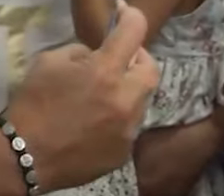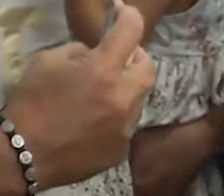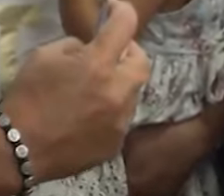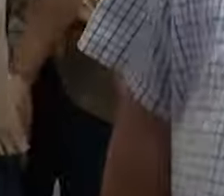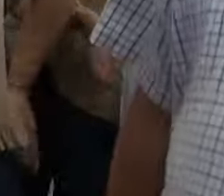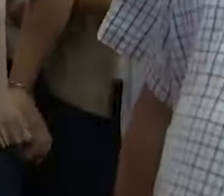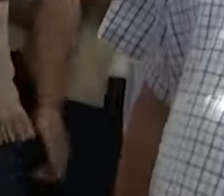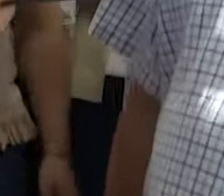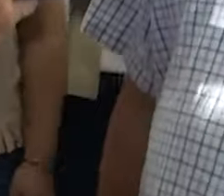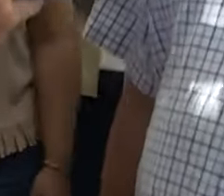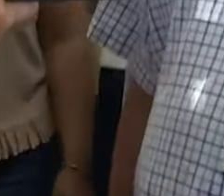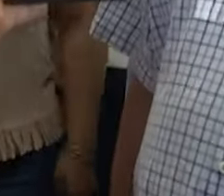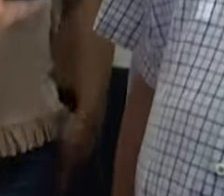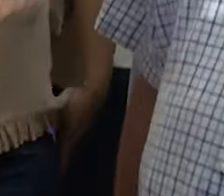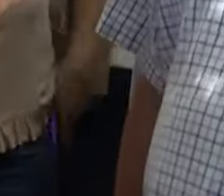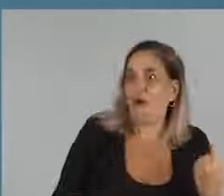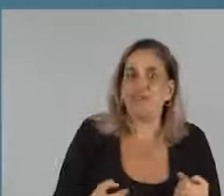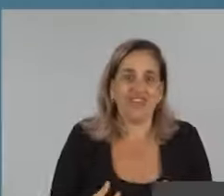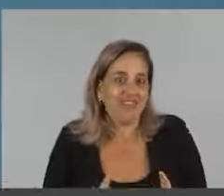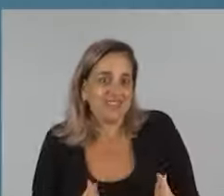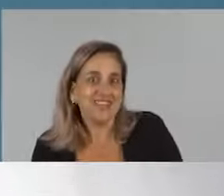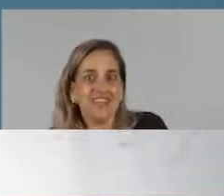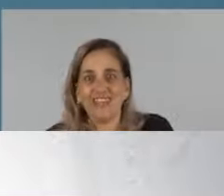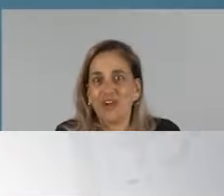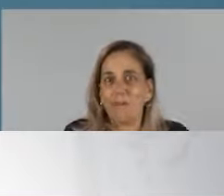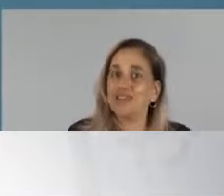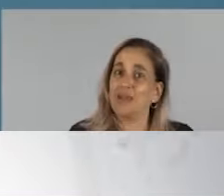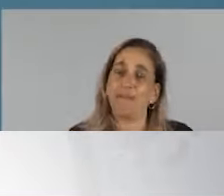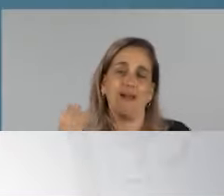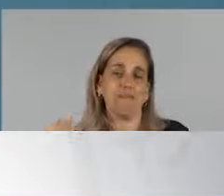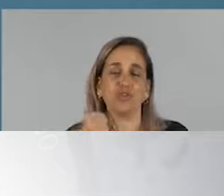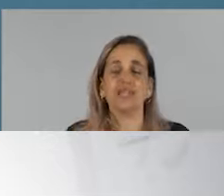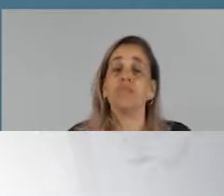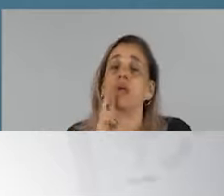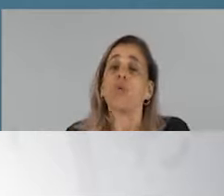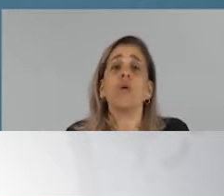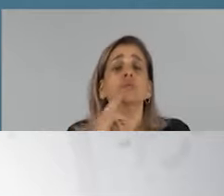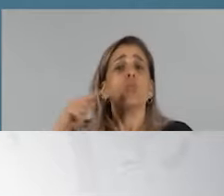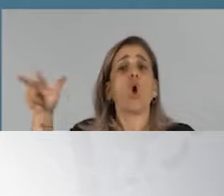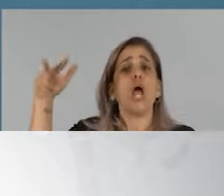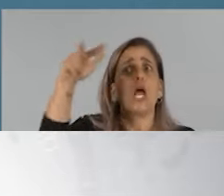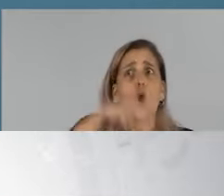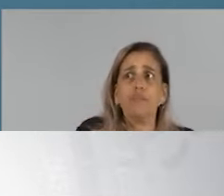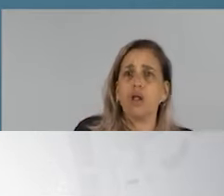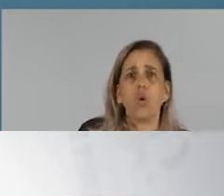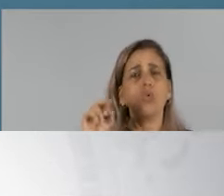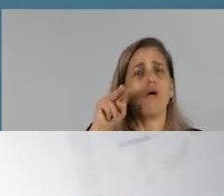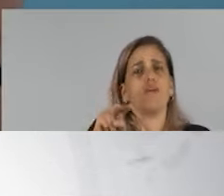días en este edificio que el edificio en sí. Y hay que cuidarlo. Porque recién aterricé en helicóptero